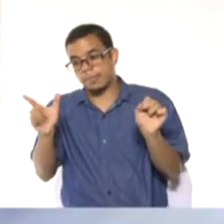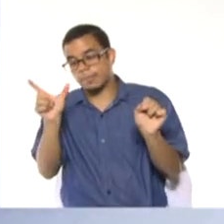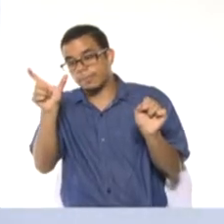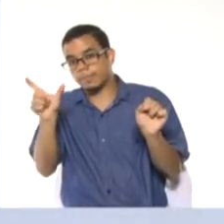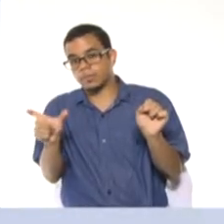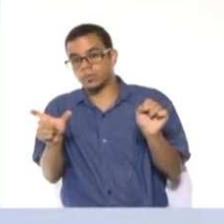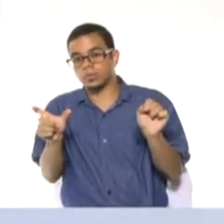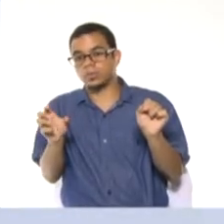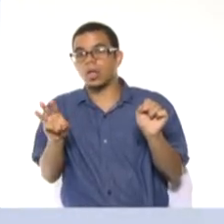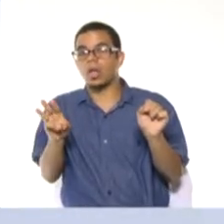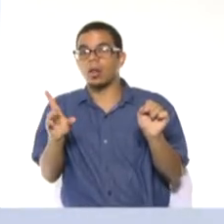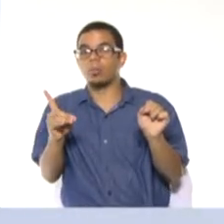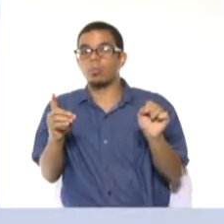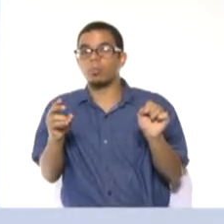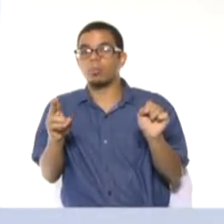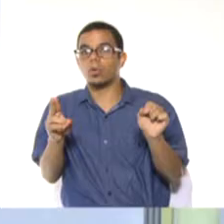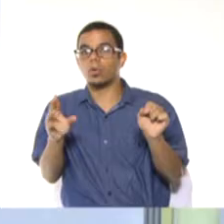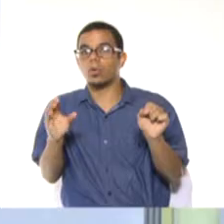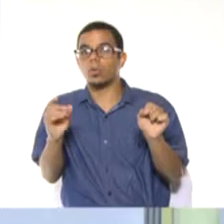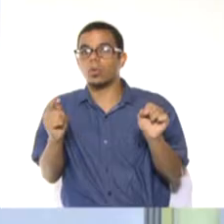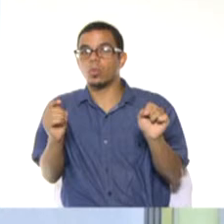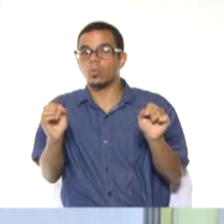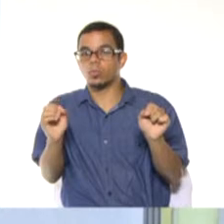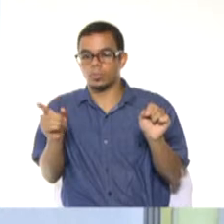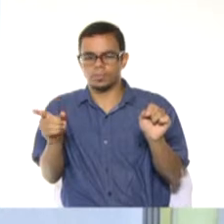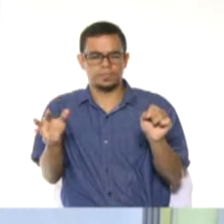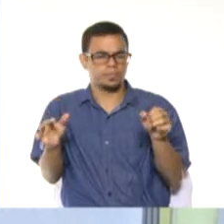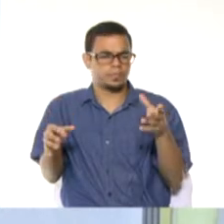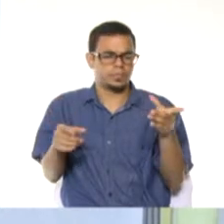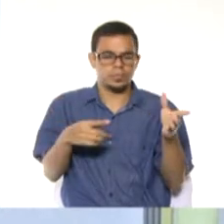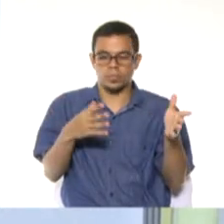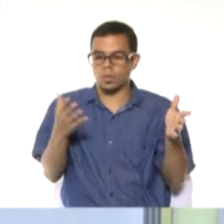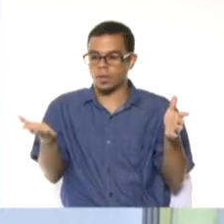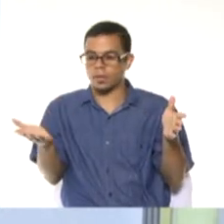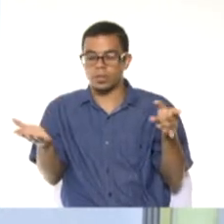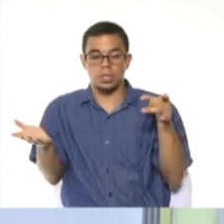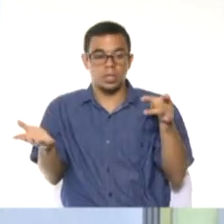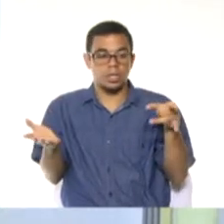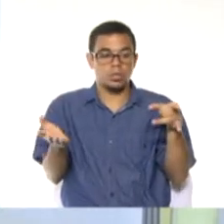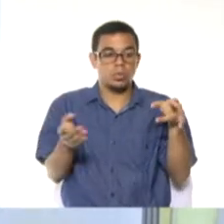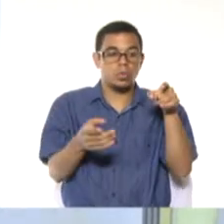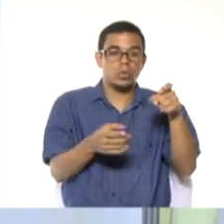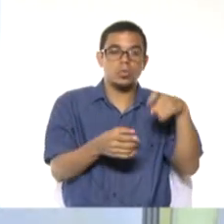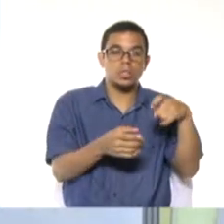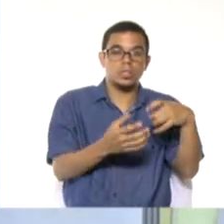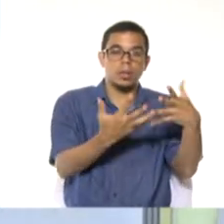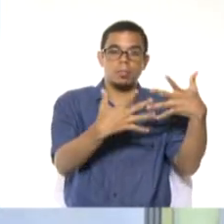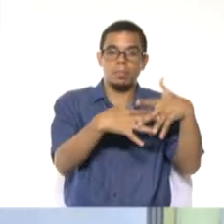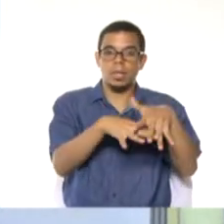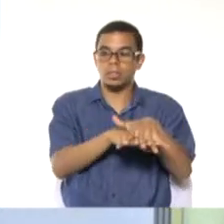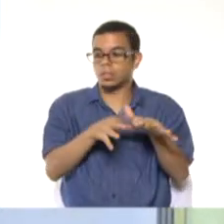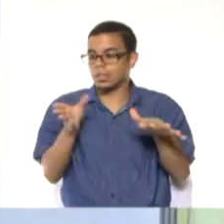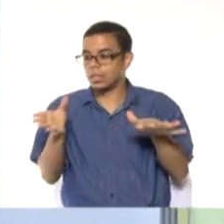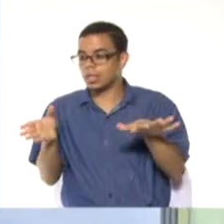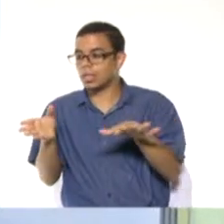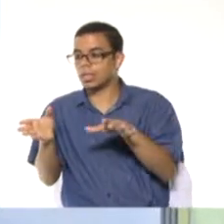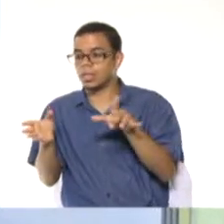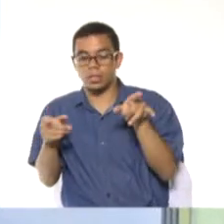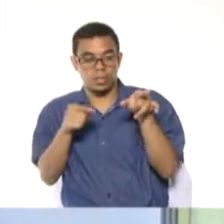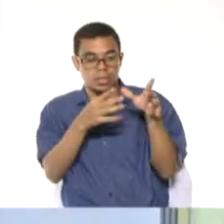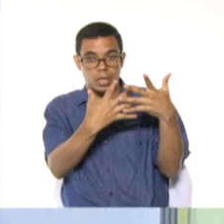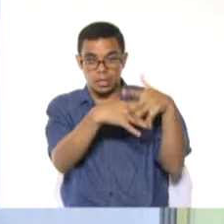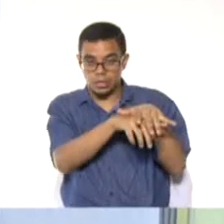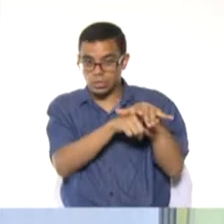los productos. ¿Qué se representa con estas letras minúsculas? Se llaman